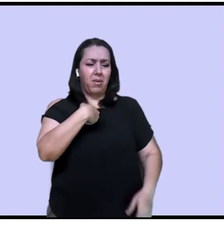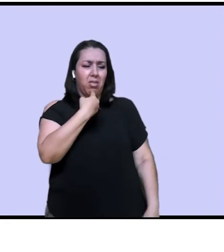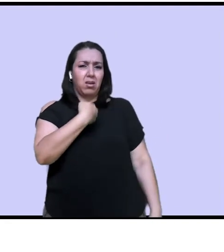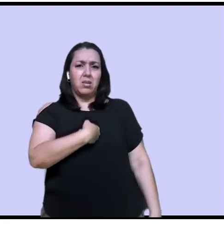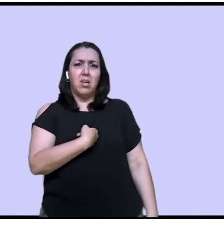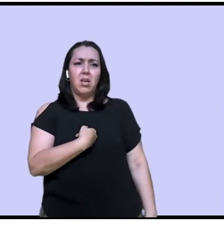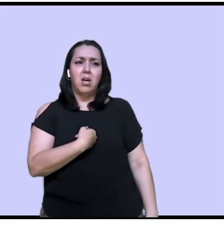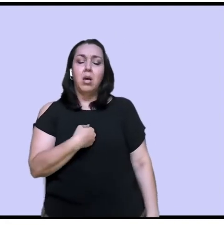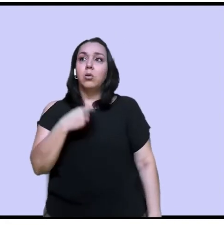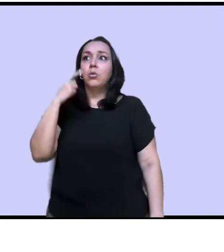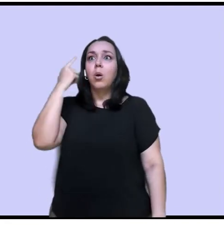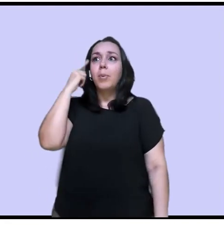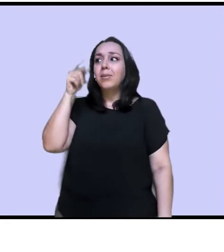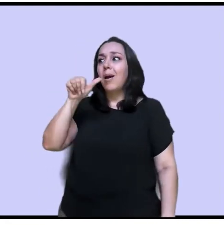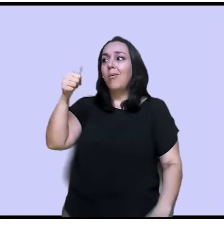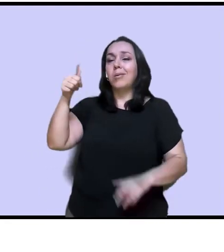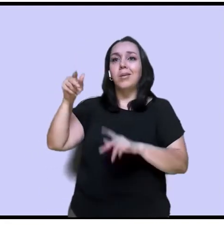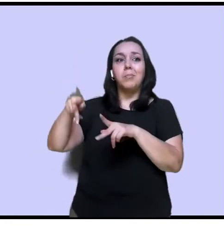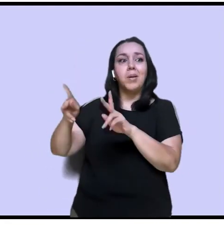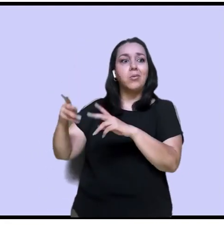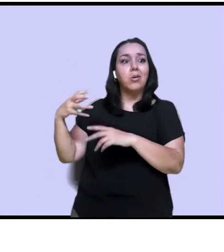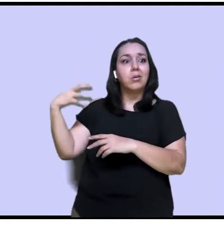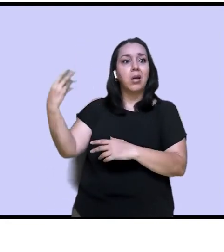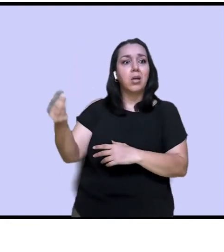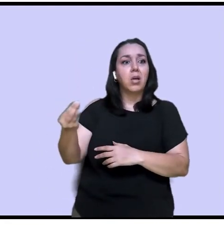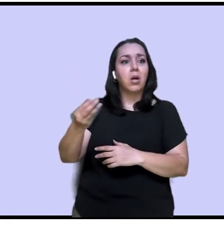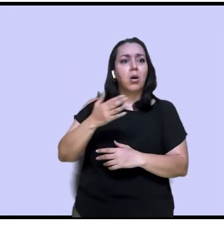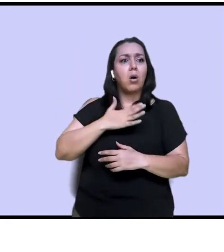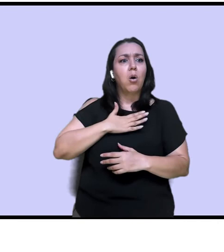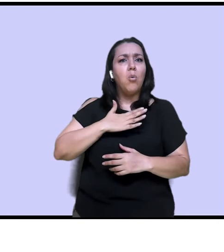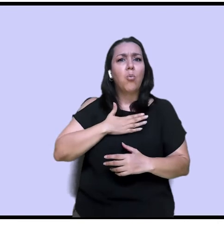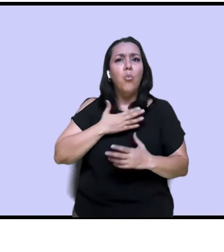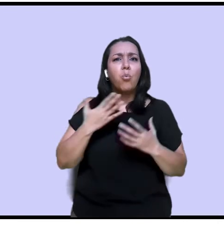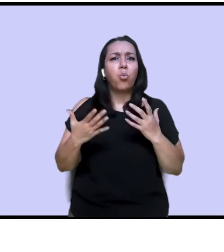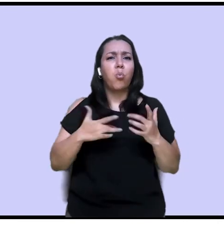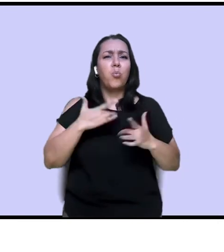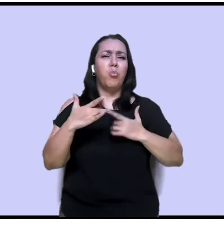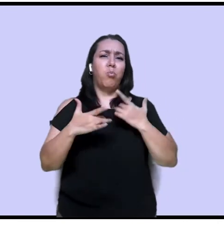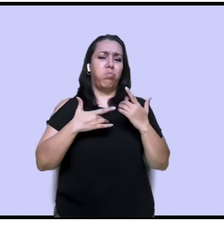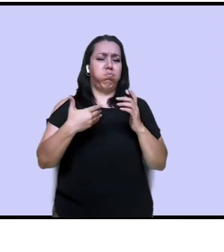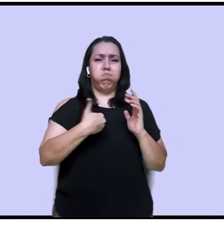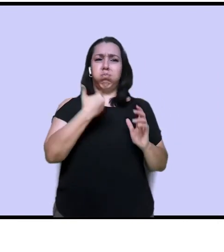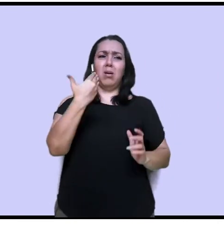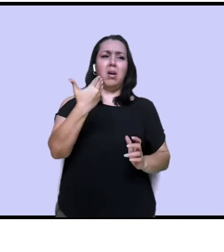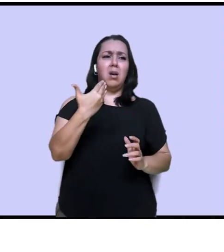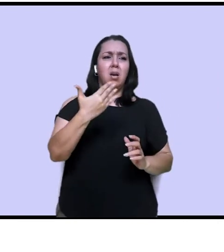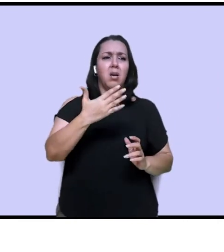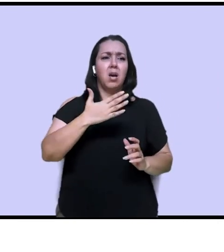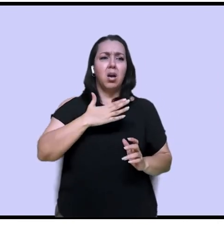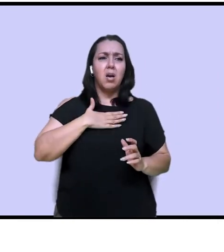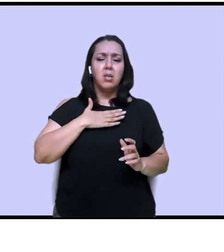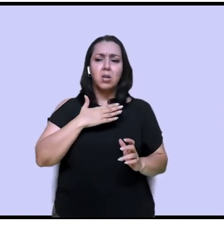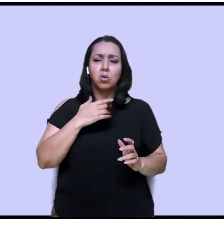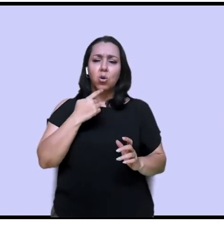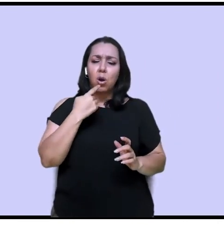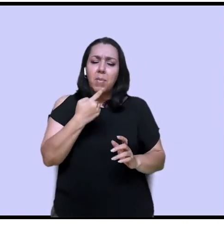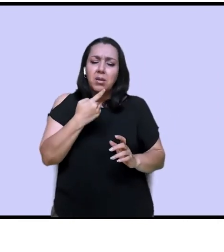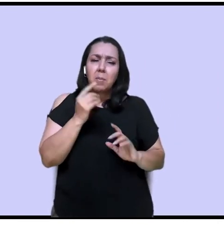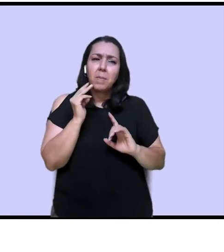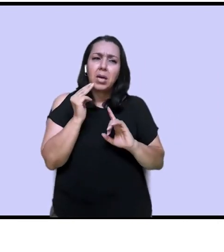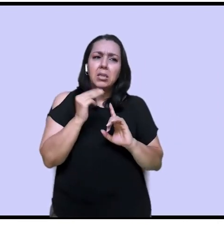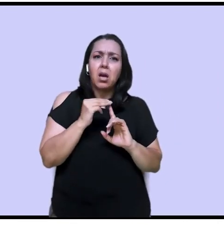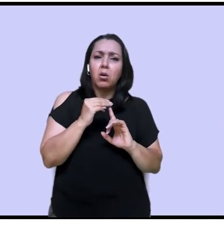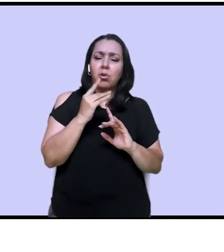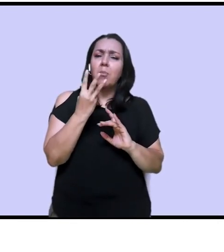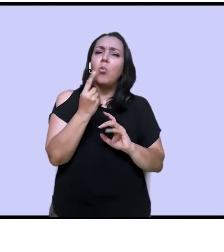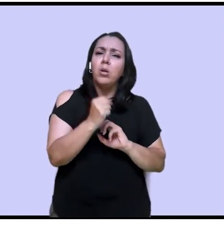personas que estaban allá. Y si a mí me dijeran eso, yo me sentiría ofendido. Se me hizo que para alguien como de mi edad no tiene